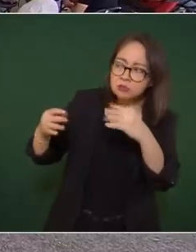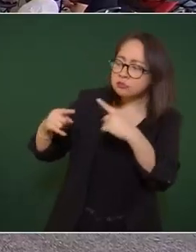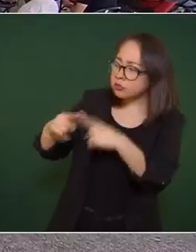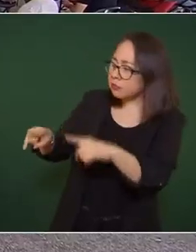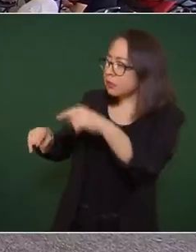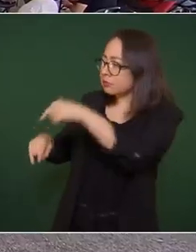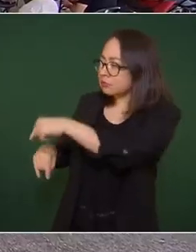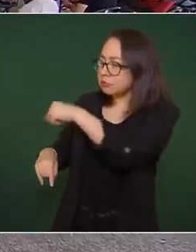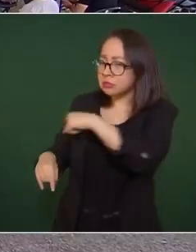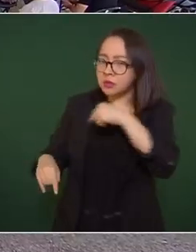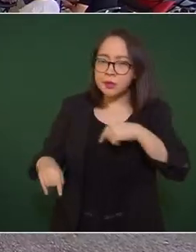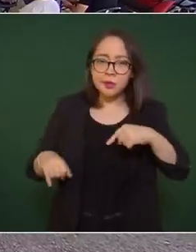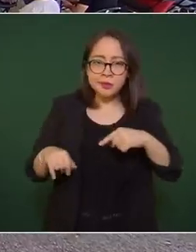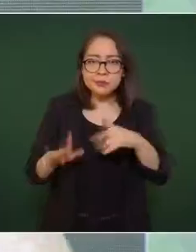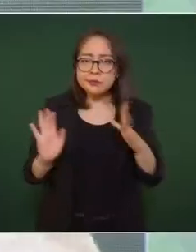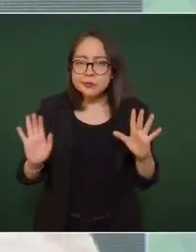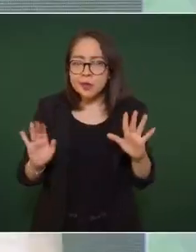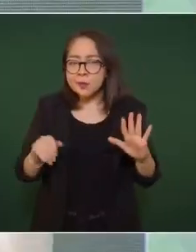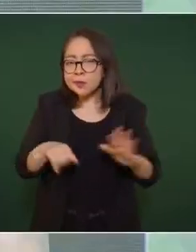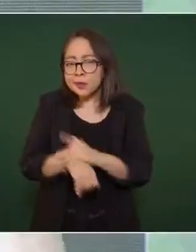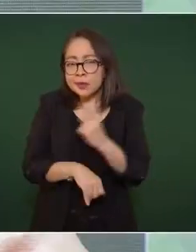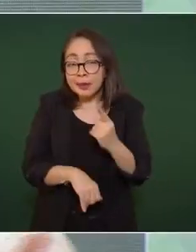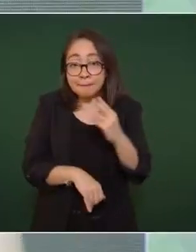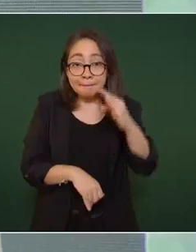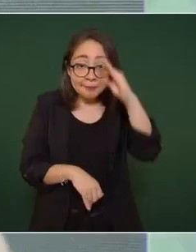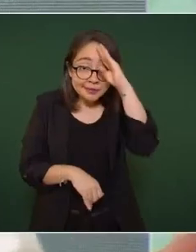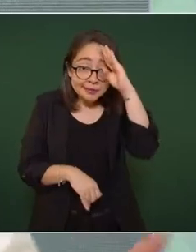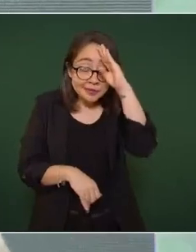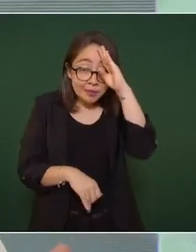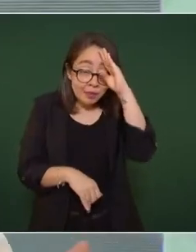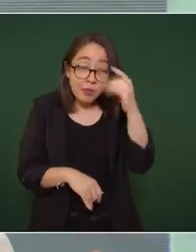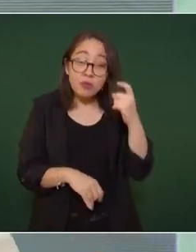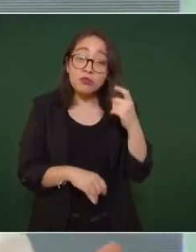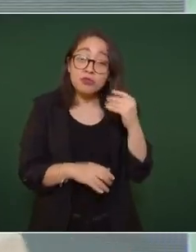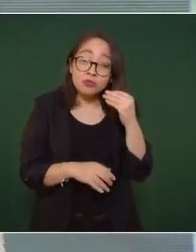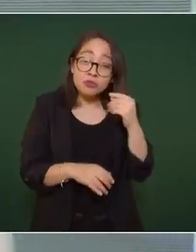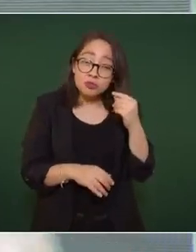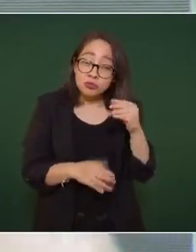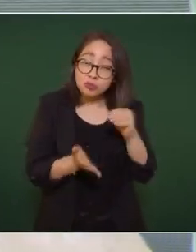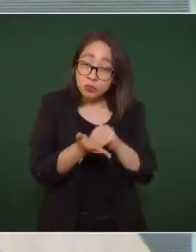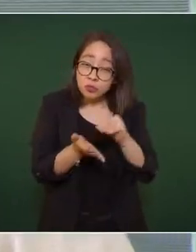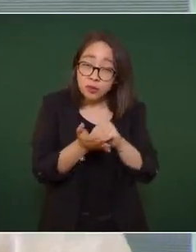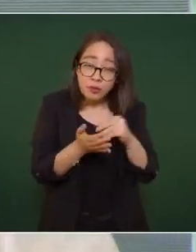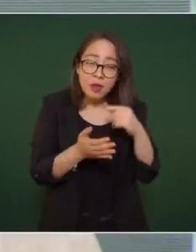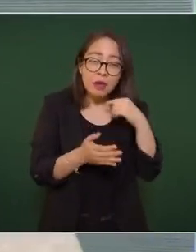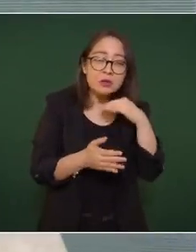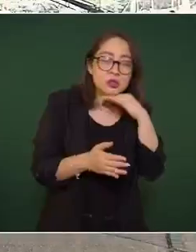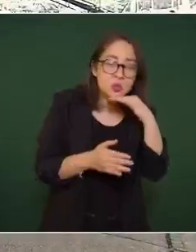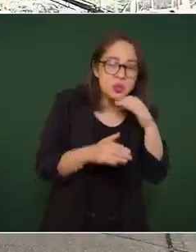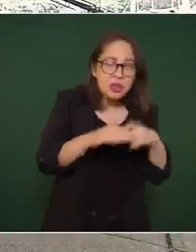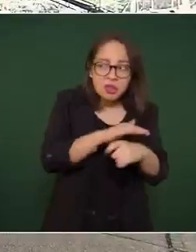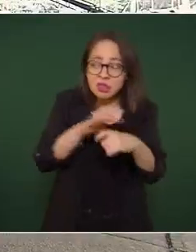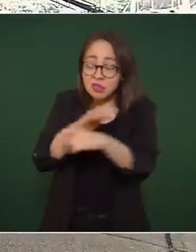diferencias? Porque consideramos que hay mucha corrupción y que los ministros